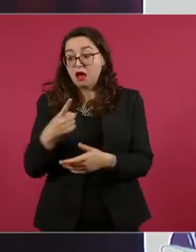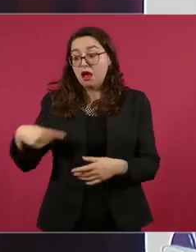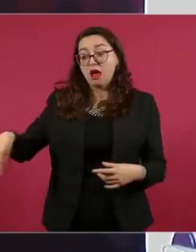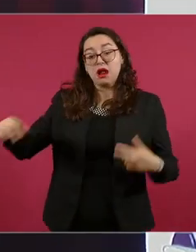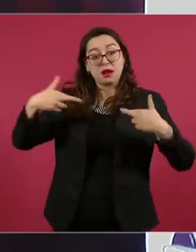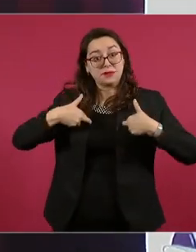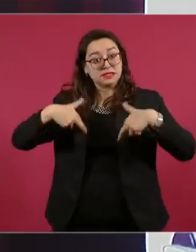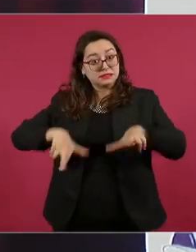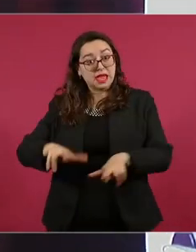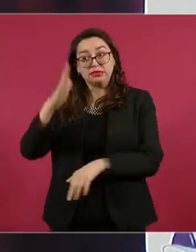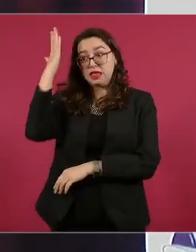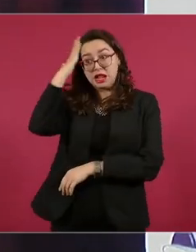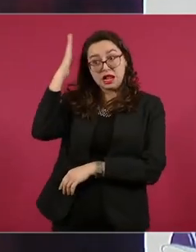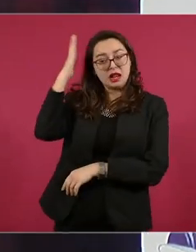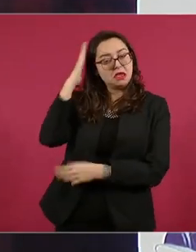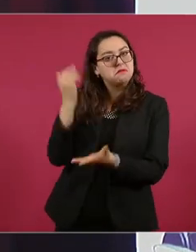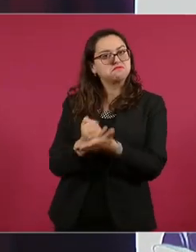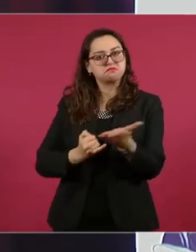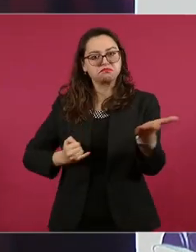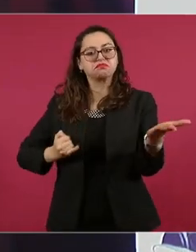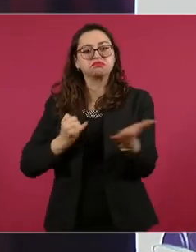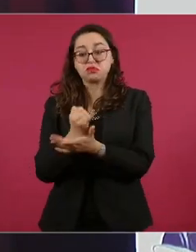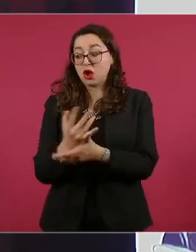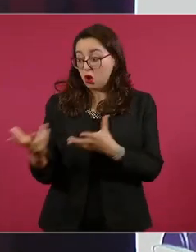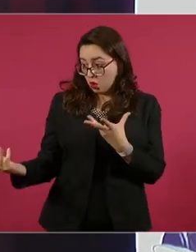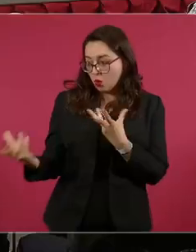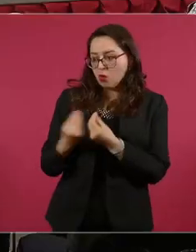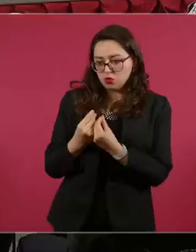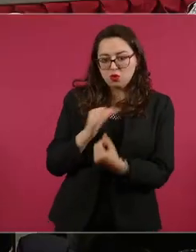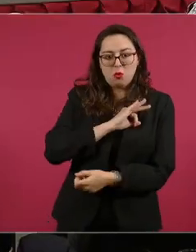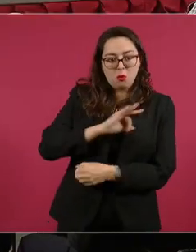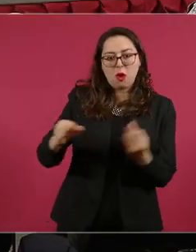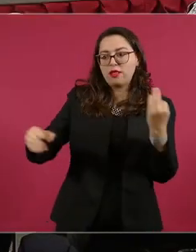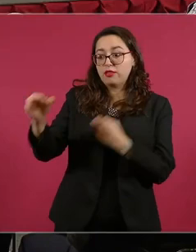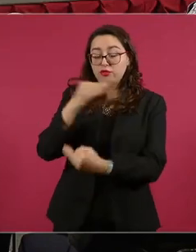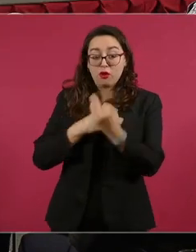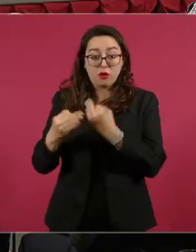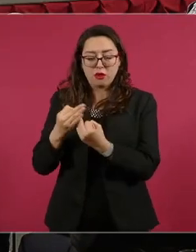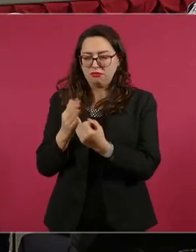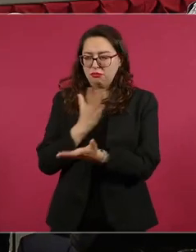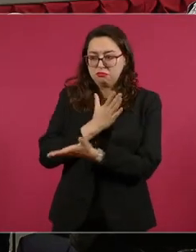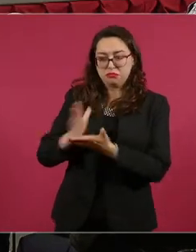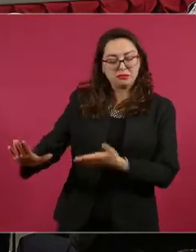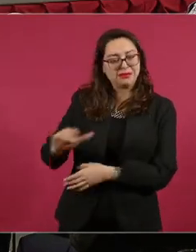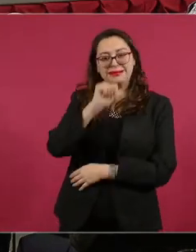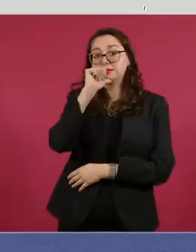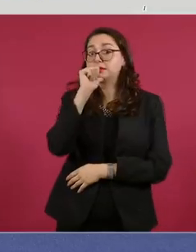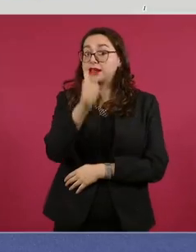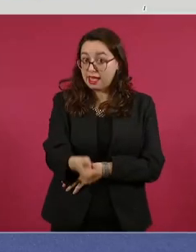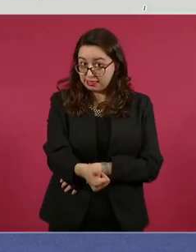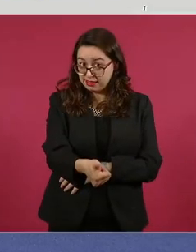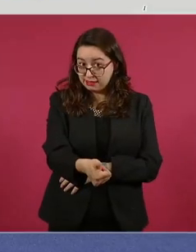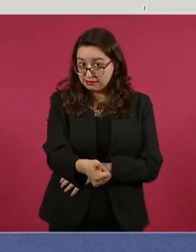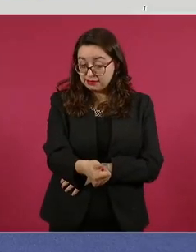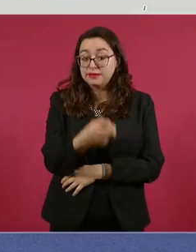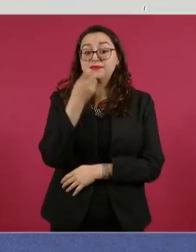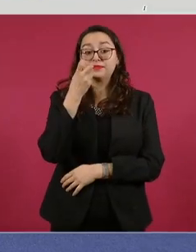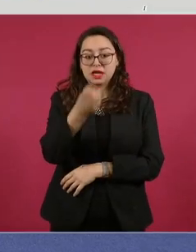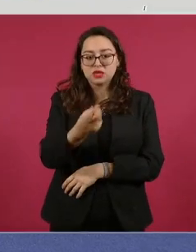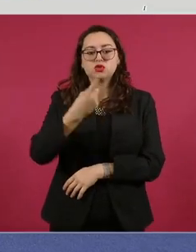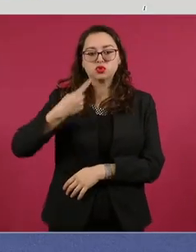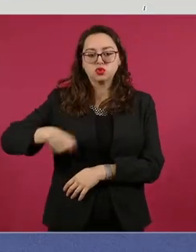pueblos. Y bueno, pues nosotros afirmamos que esta reforma es un acto de humanidad, es un acto de